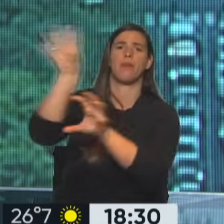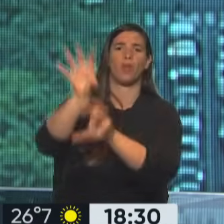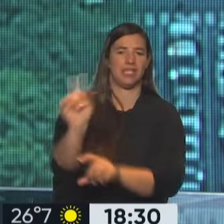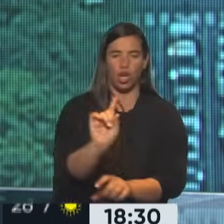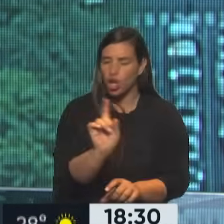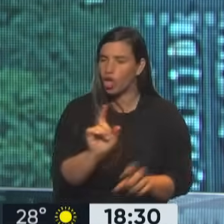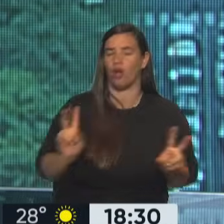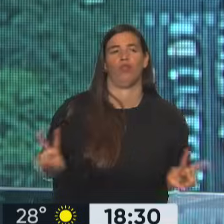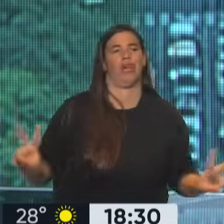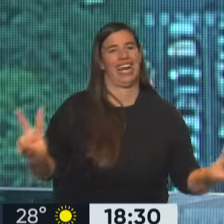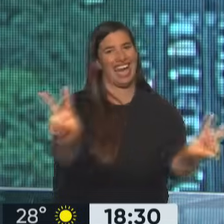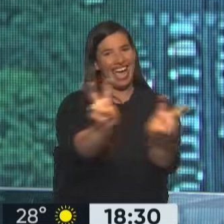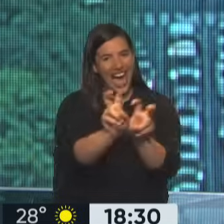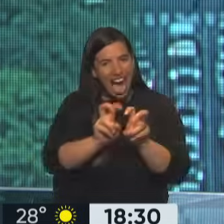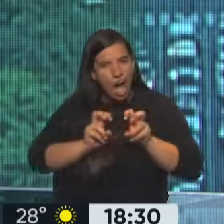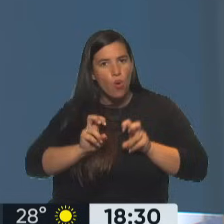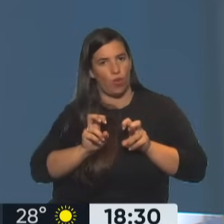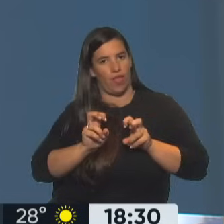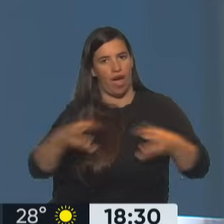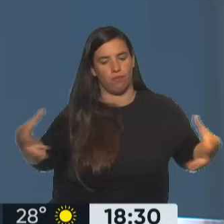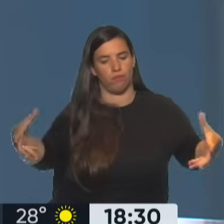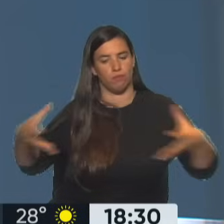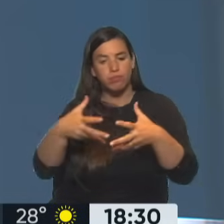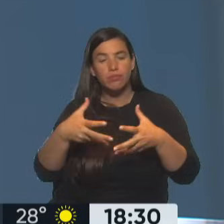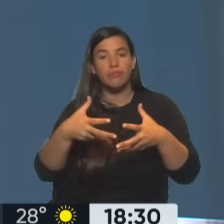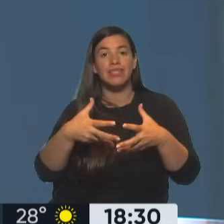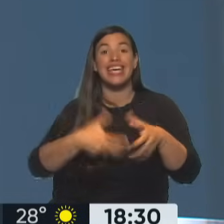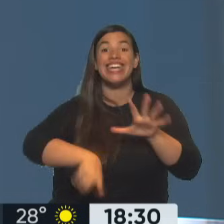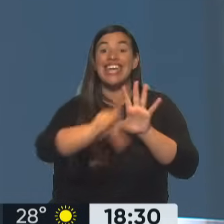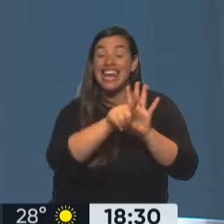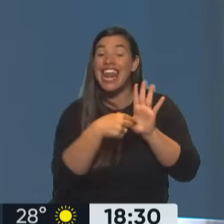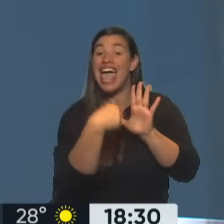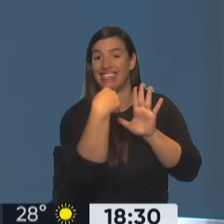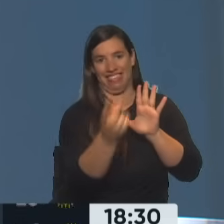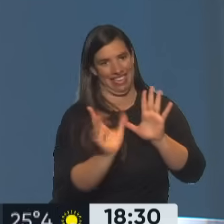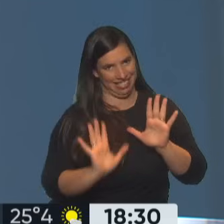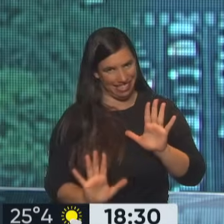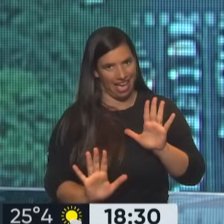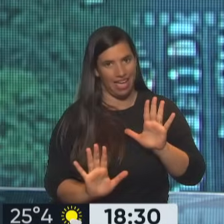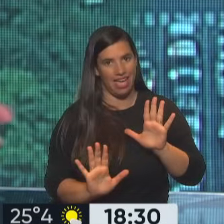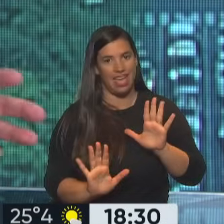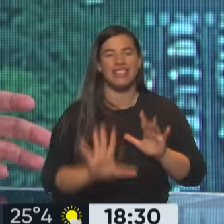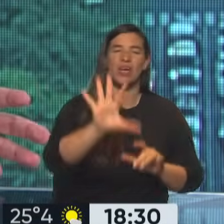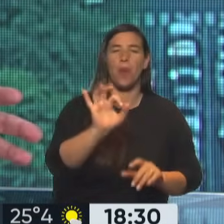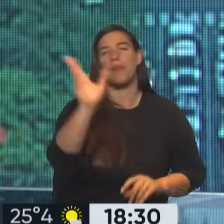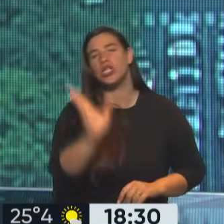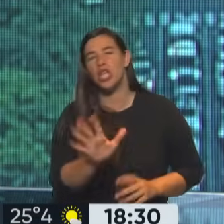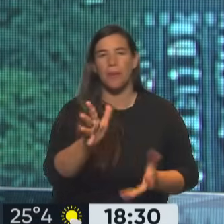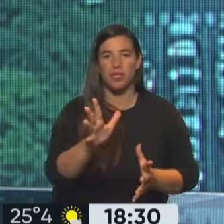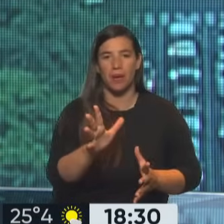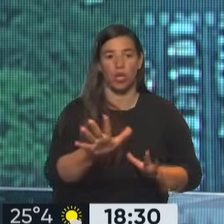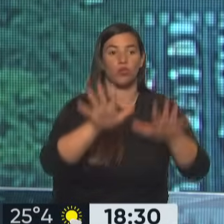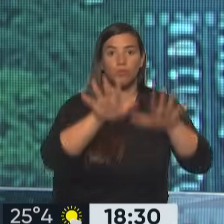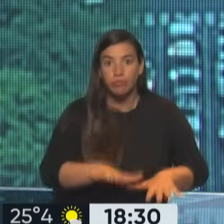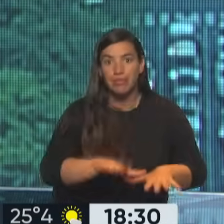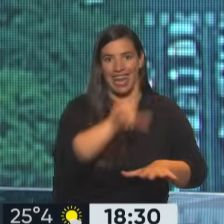provincias. Coparticipo. Yo tengo minería. Y la ley nación, dice, claro, la ley dice, la mitad aproximadamente queda en nación.